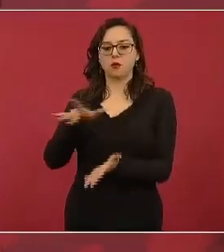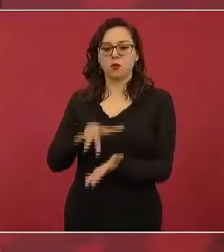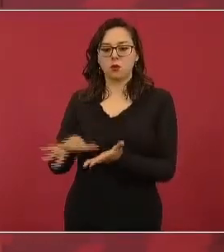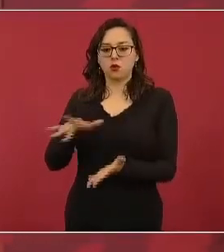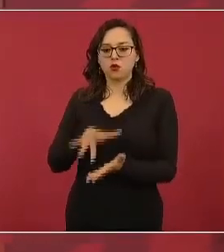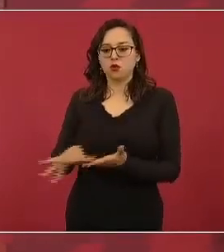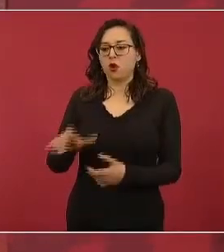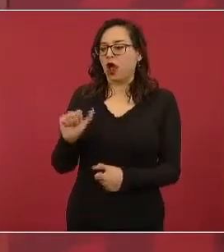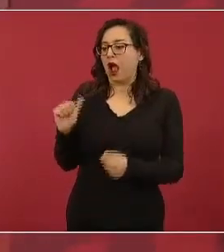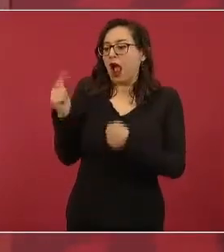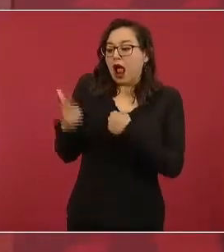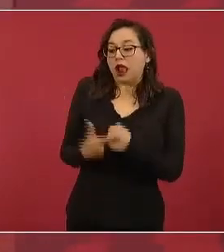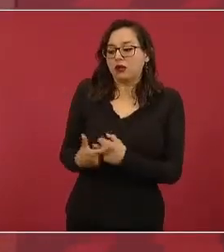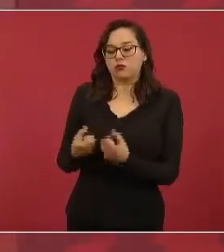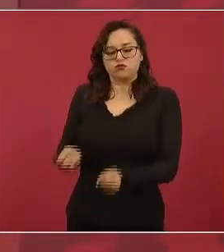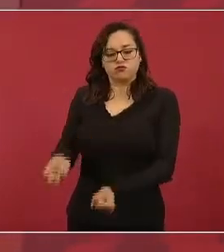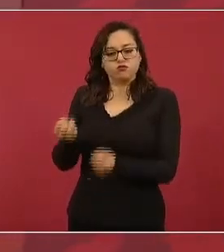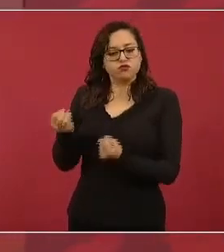recibe cuando menos un apoyo